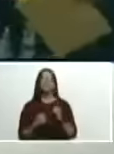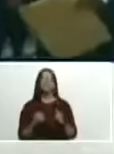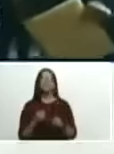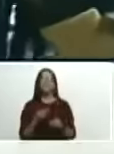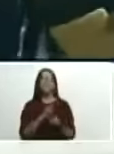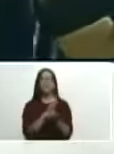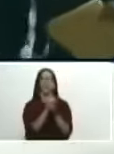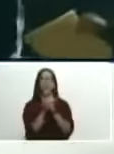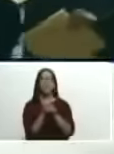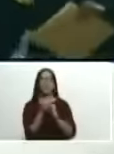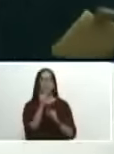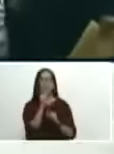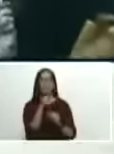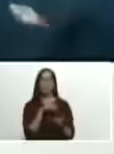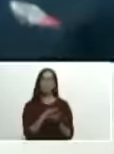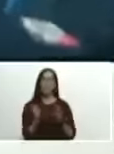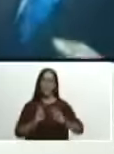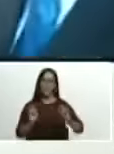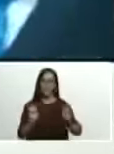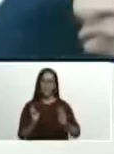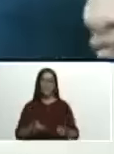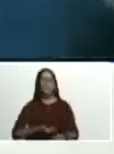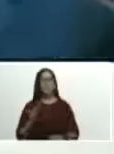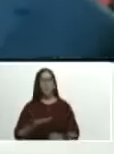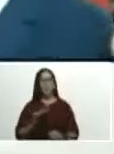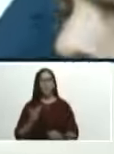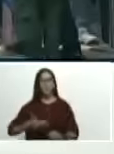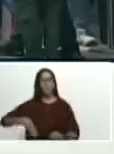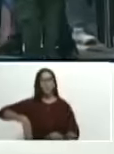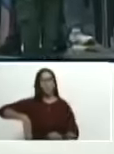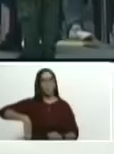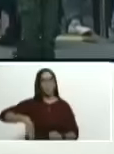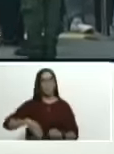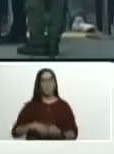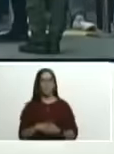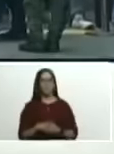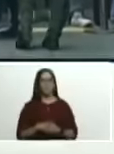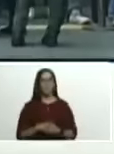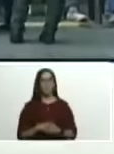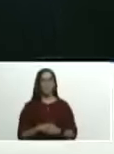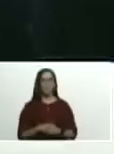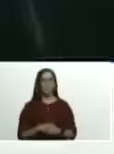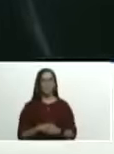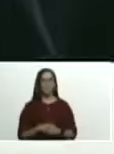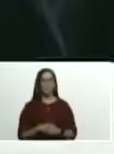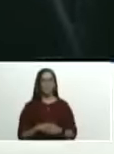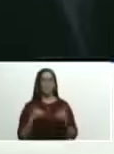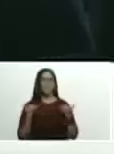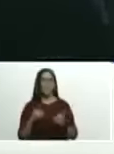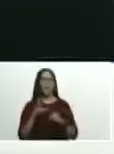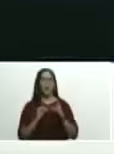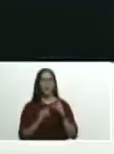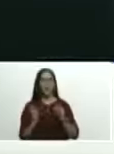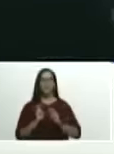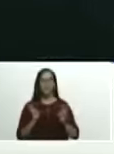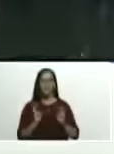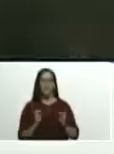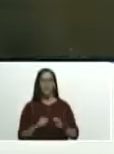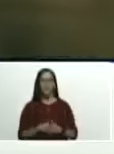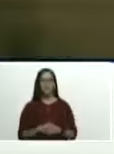consultivo sobre el tema vital de la Guayana Esequiba. Ya hemos hablado sobre ese tema.